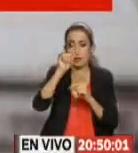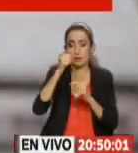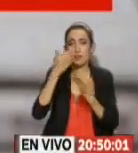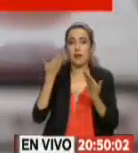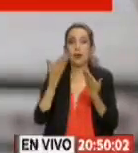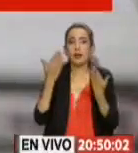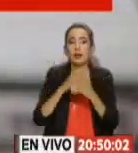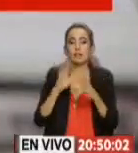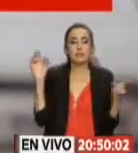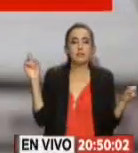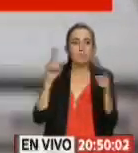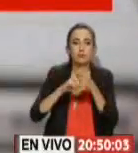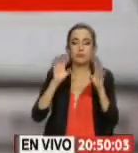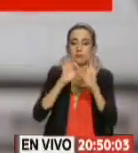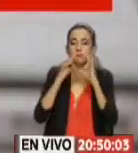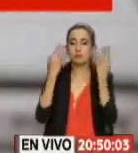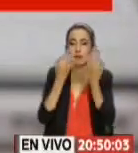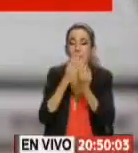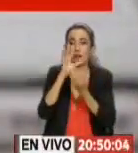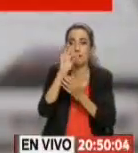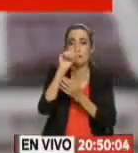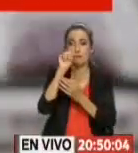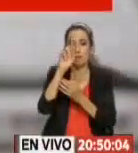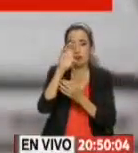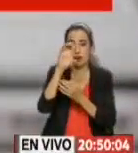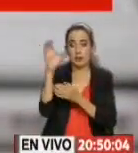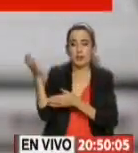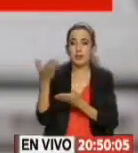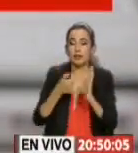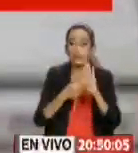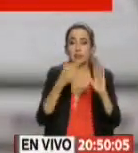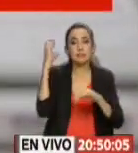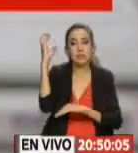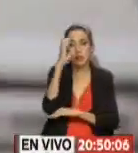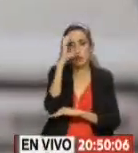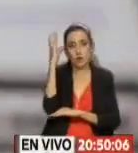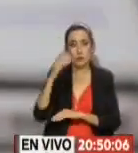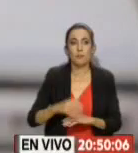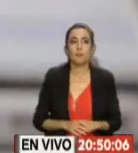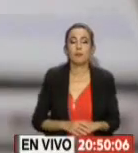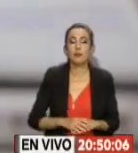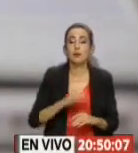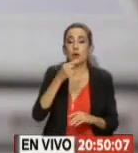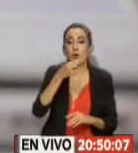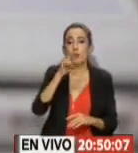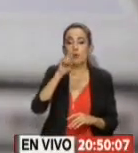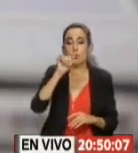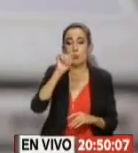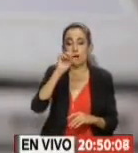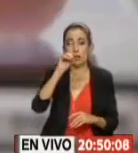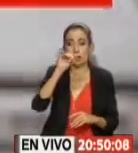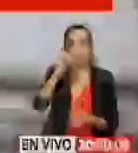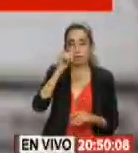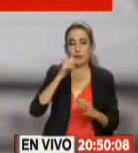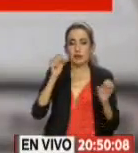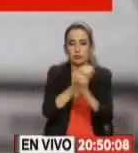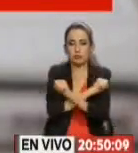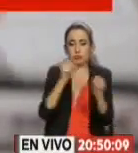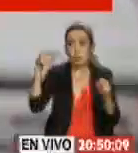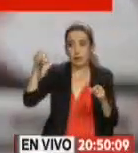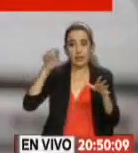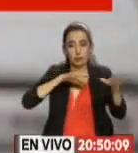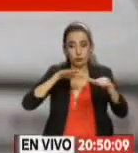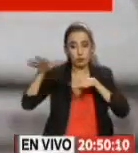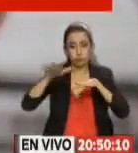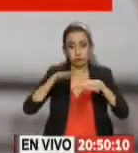de las FARC, ex lugarteniente de alias Guacho y autor de ataques en Colombia y Ecuador. alias Guadaña, era explosivista y coordinador de